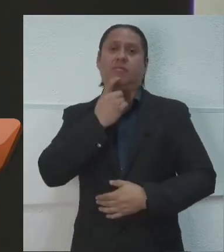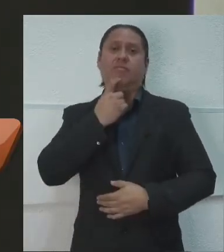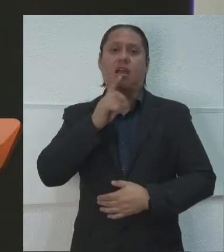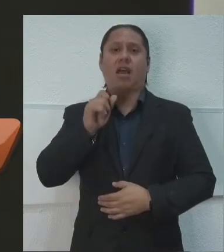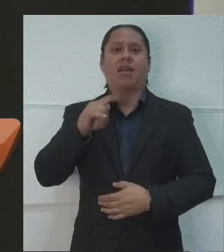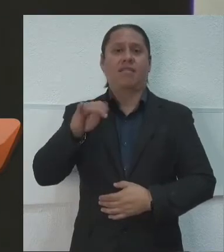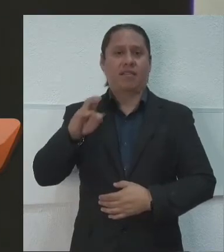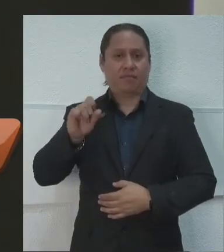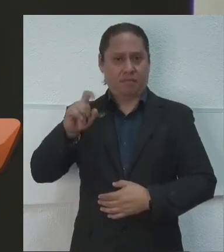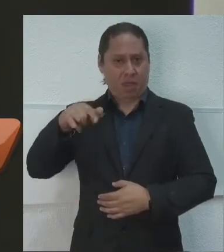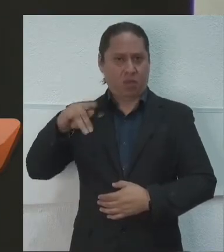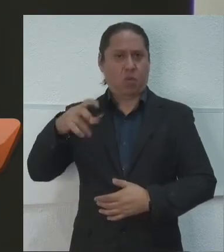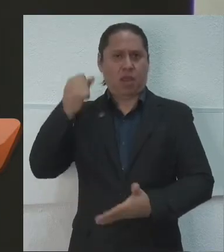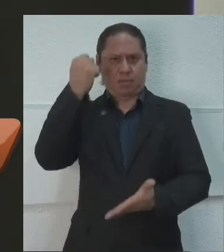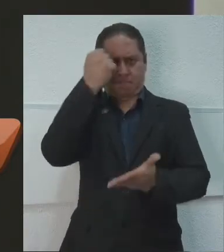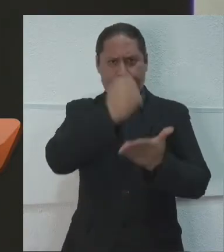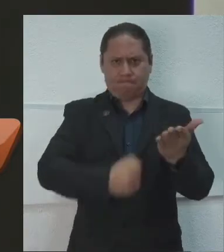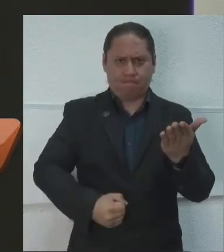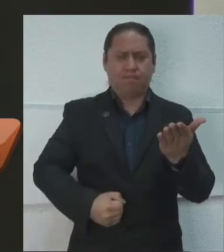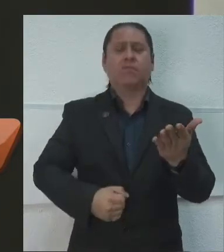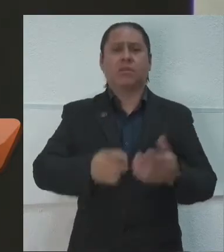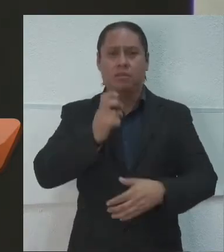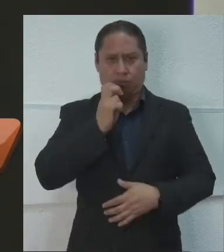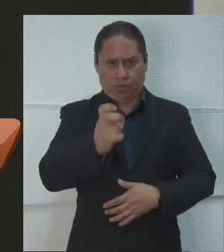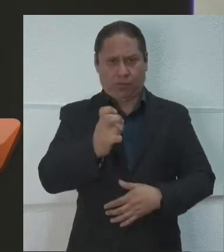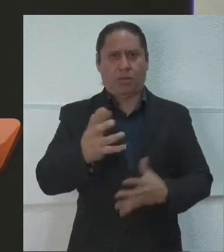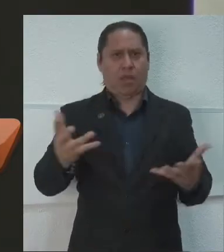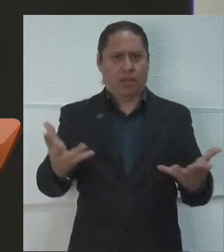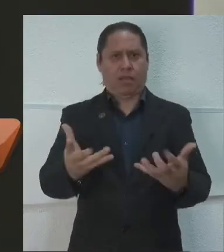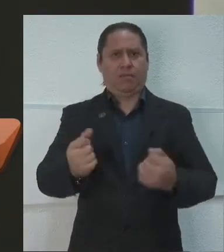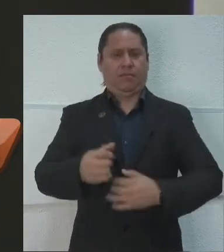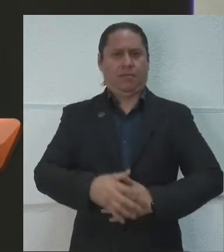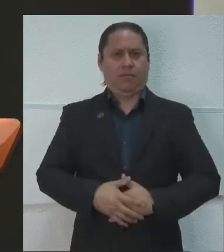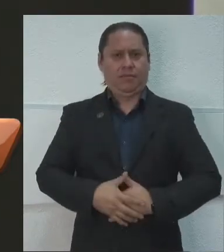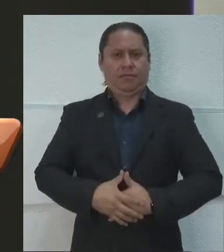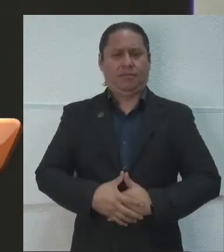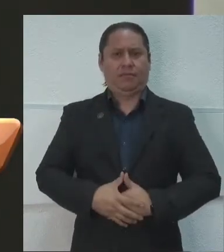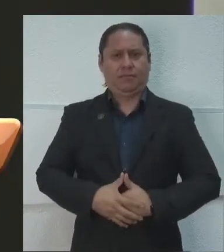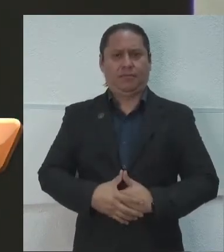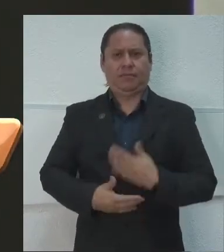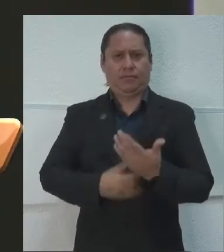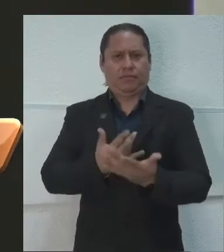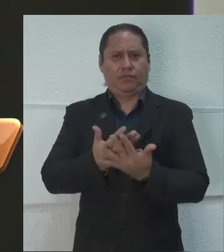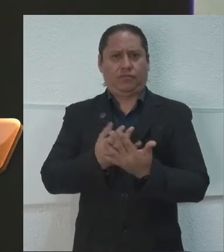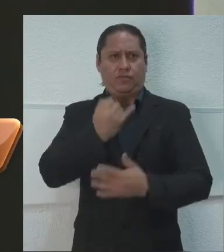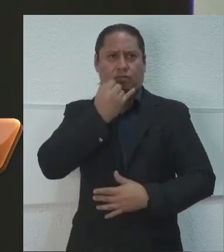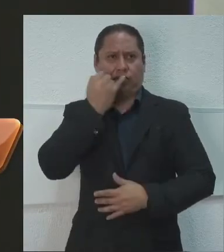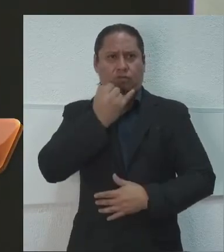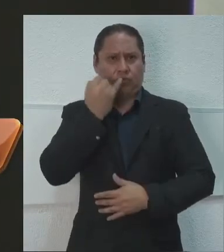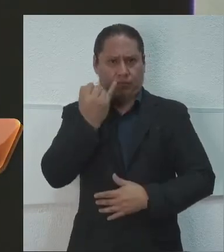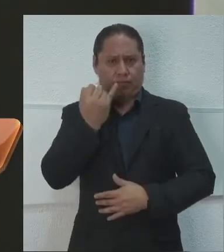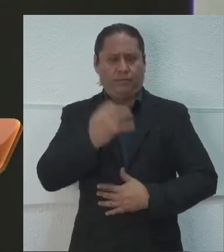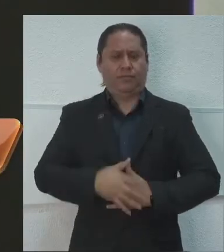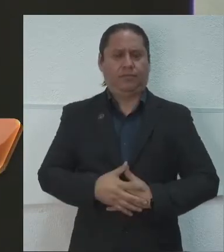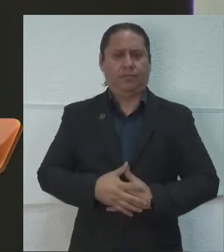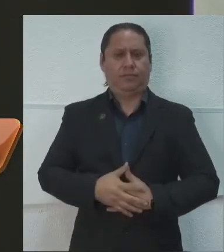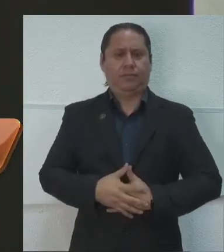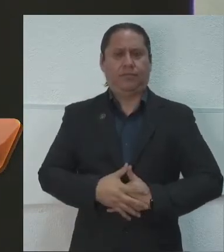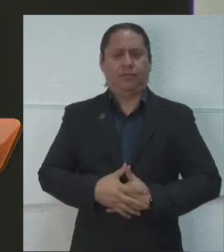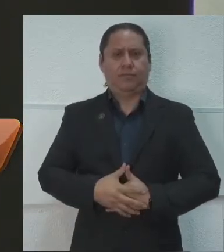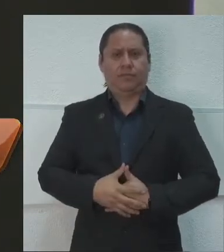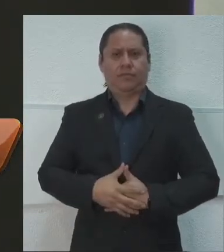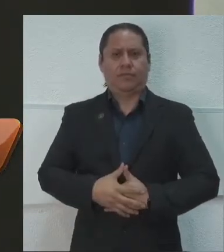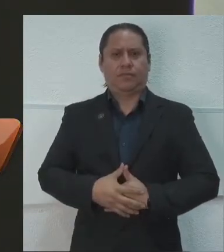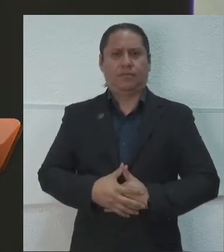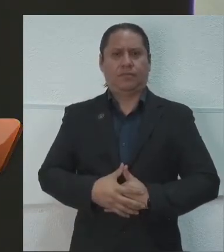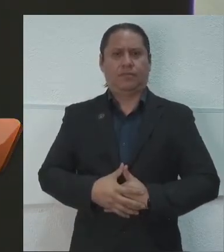lo exige y así lo amerita. Hayun lechikopojotiktal tastojolal batzi ansetiki batzi